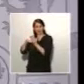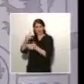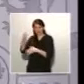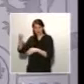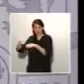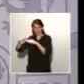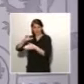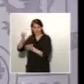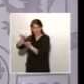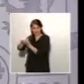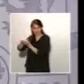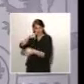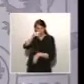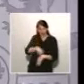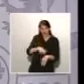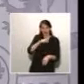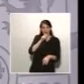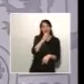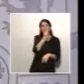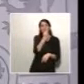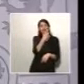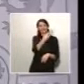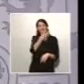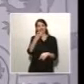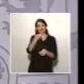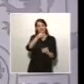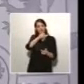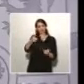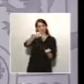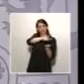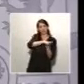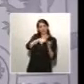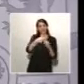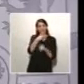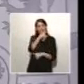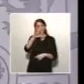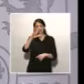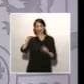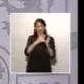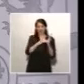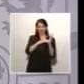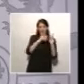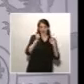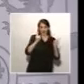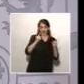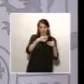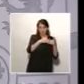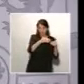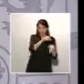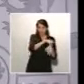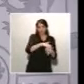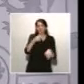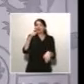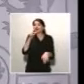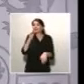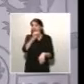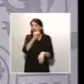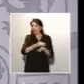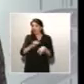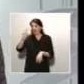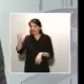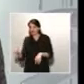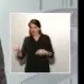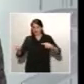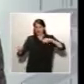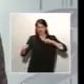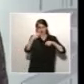.326 fallecidos y casi 25.000 casos. Vamos a superar las cifras de Italia. Le preguntan concretamente cuándo llegaremos al pico.